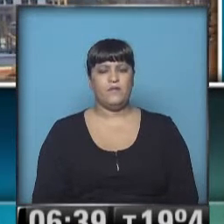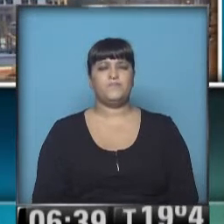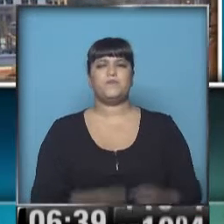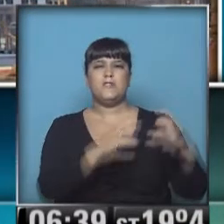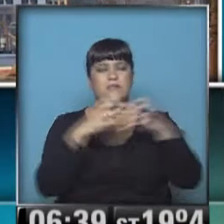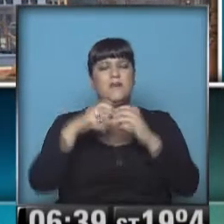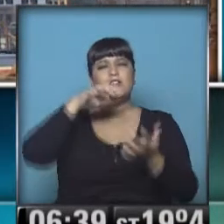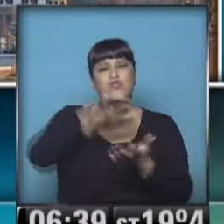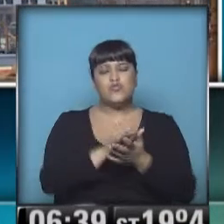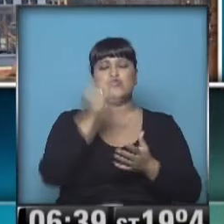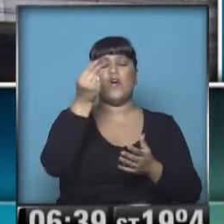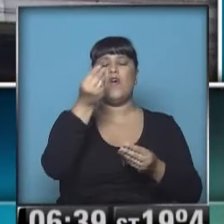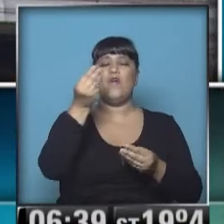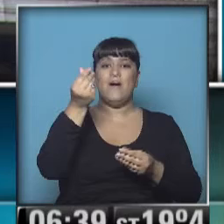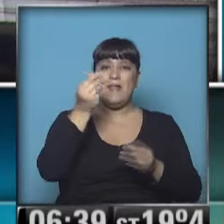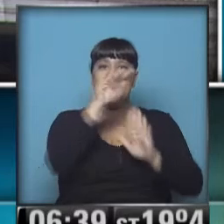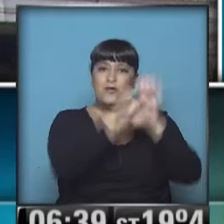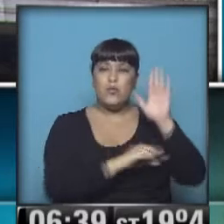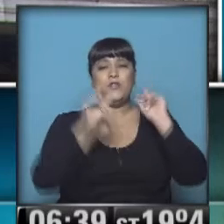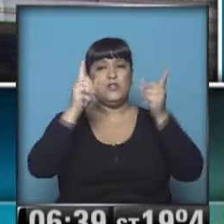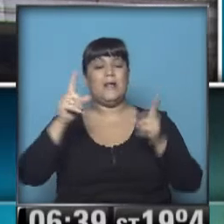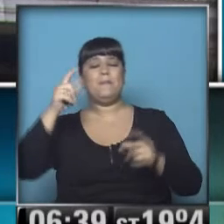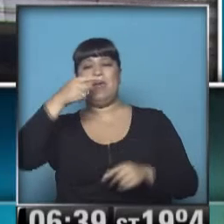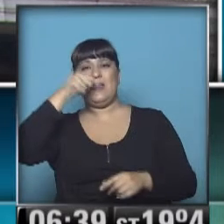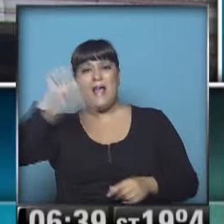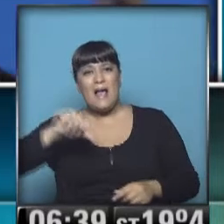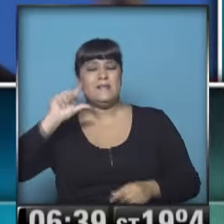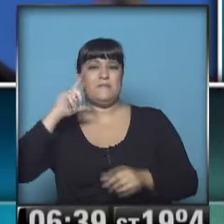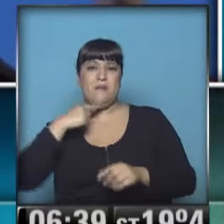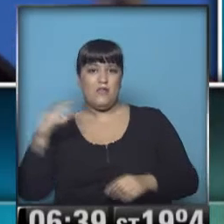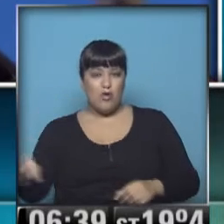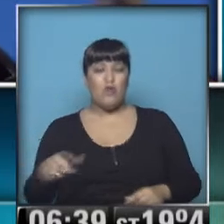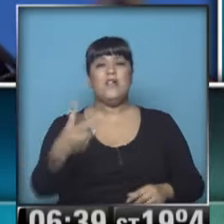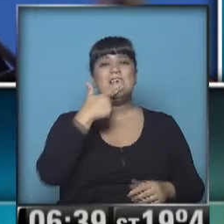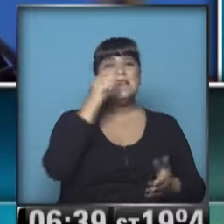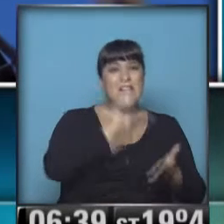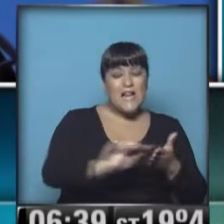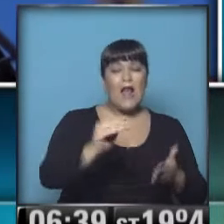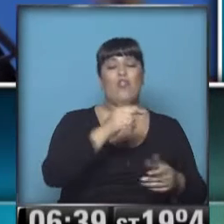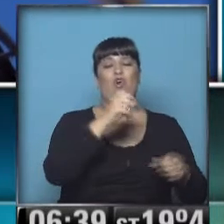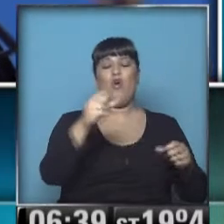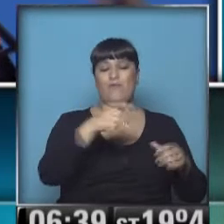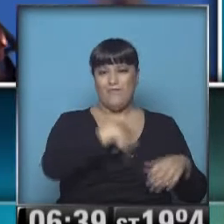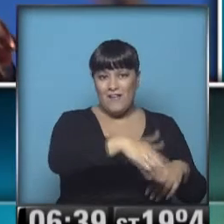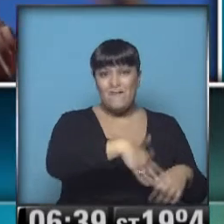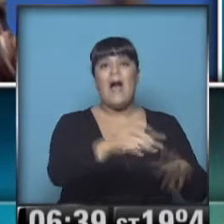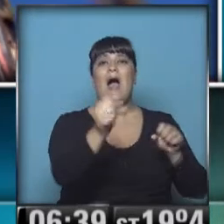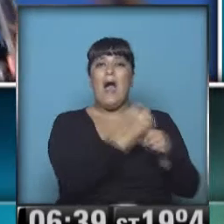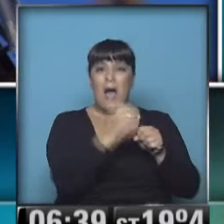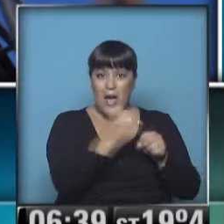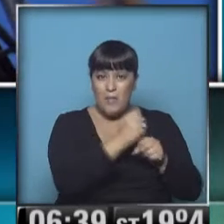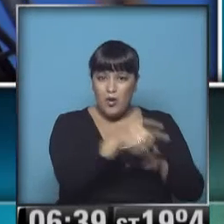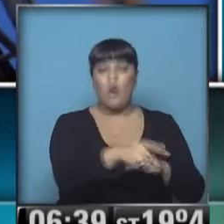Debate en presupuesto e hidrocarburos. El oficialismo en el Senado buscará aprobar el presupuesto 2015, que proyecta una